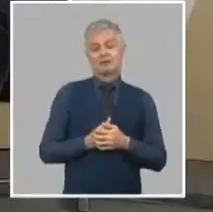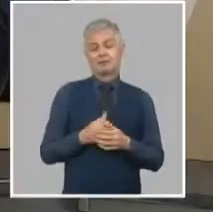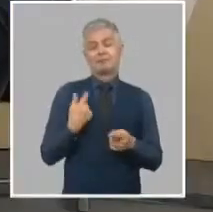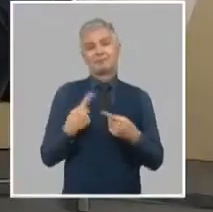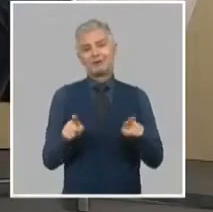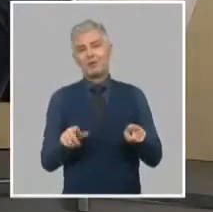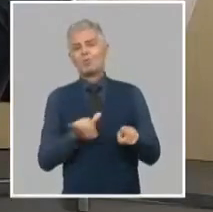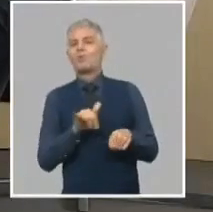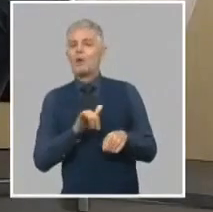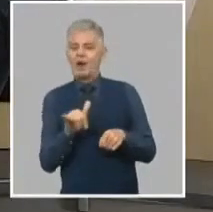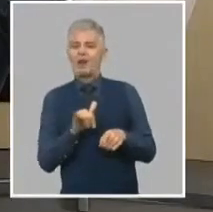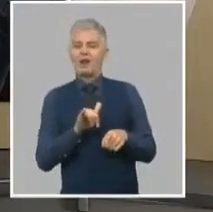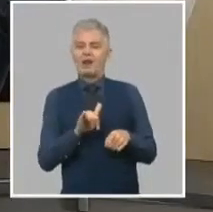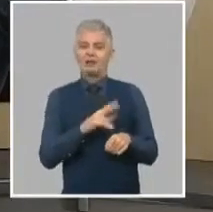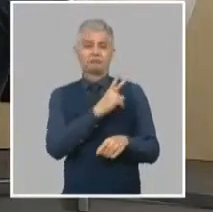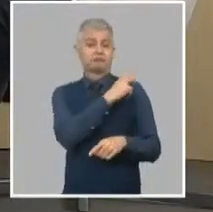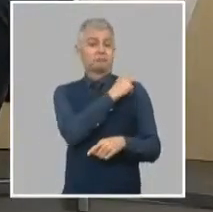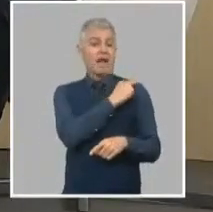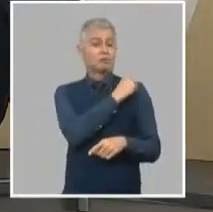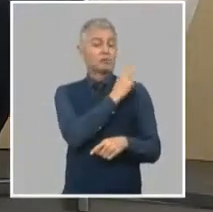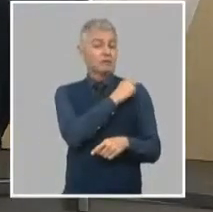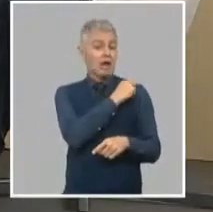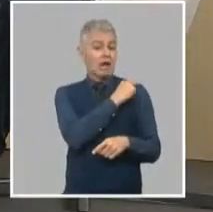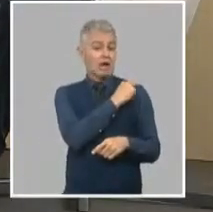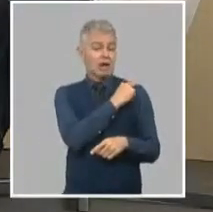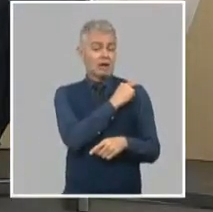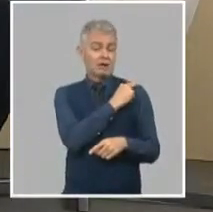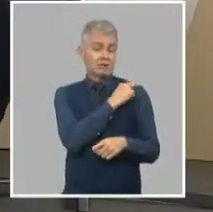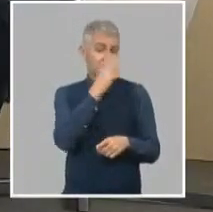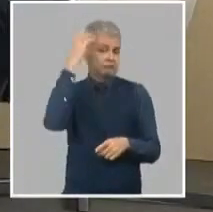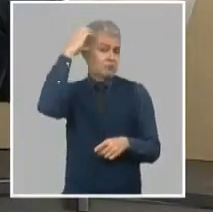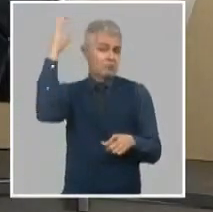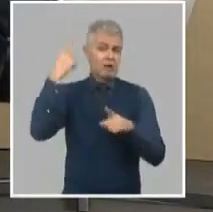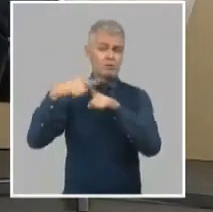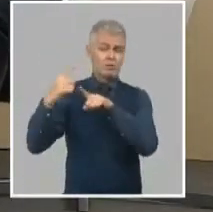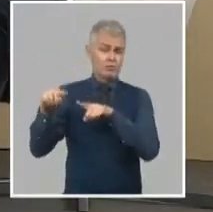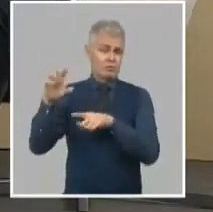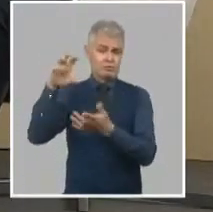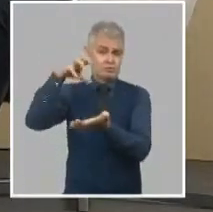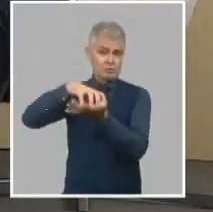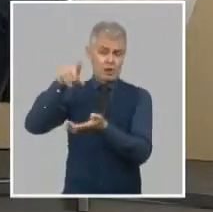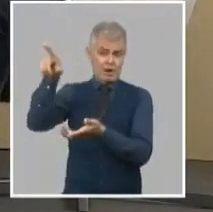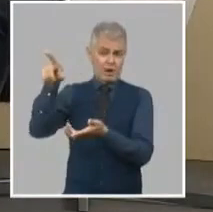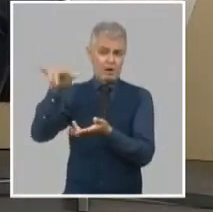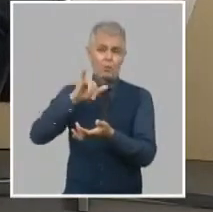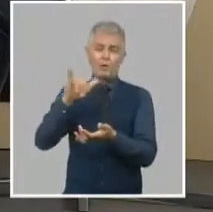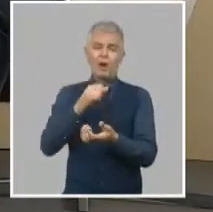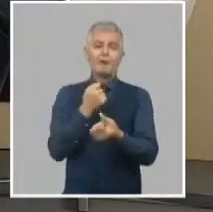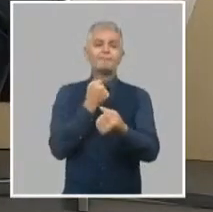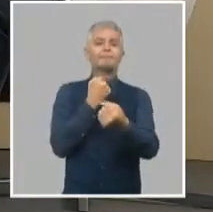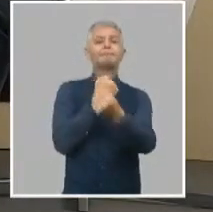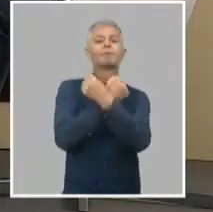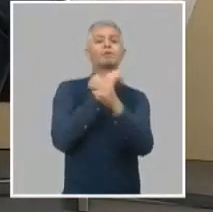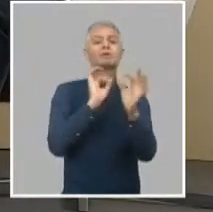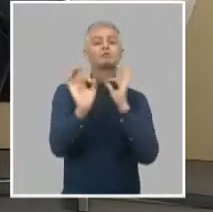También las autoridades, todas las autoridades, incluyendo la Protección Civil, la Alcaldía,